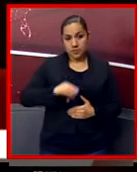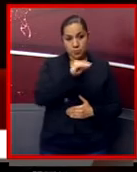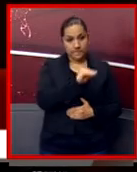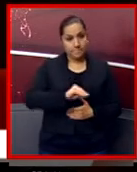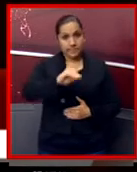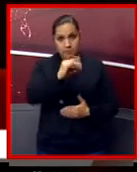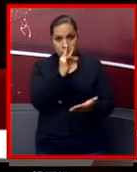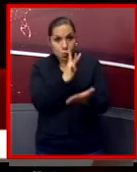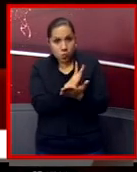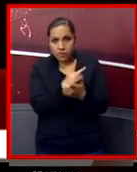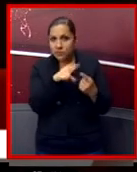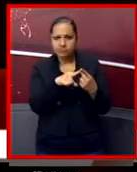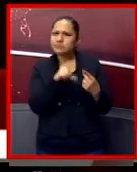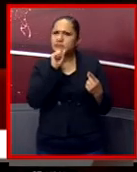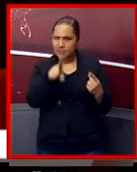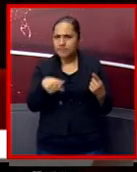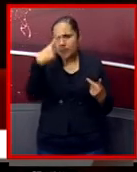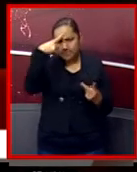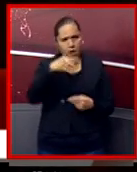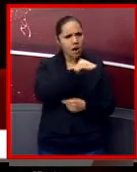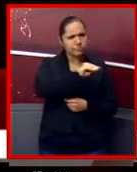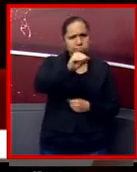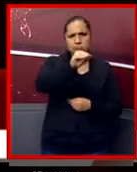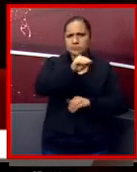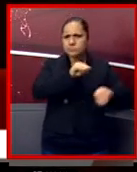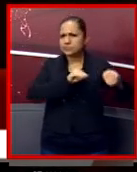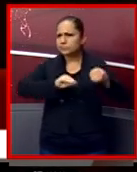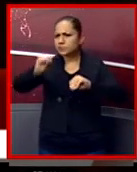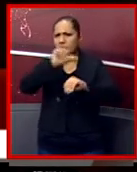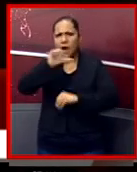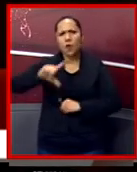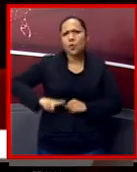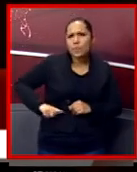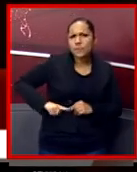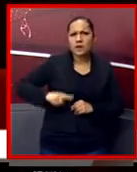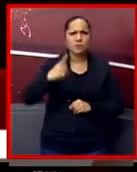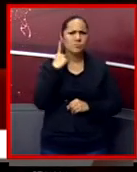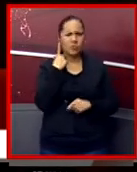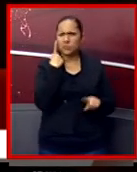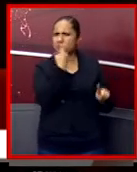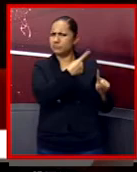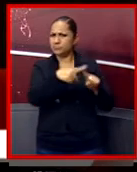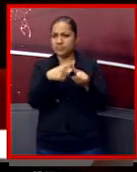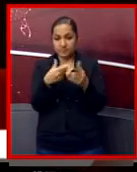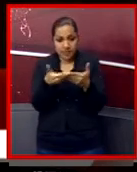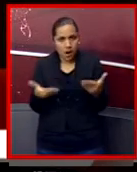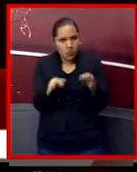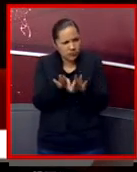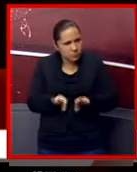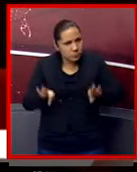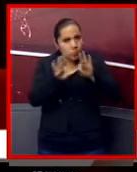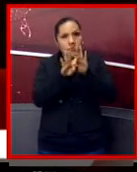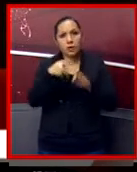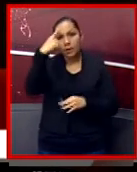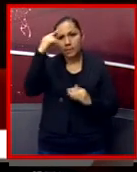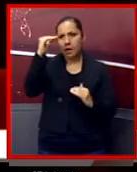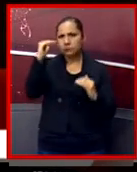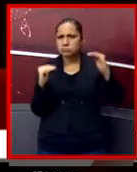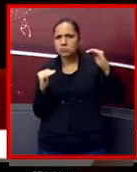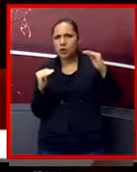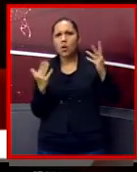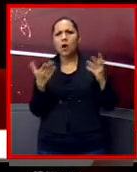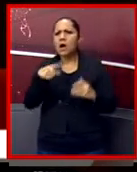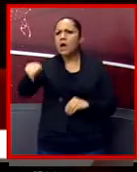también en el acceso a los cargos públicos. Es indispensable seguir acortando las brechas aún existentes en otros